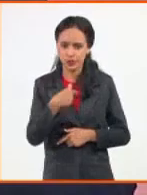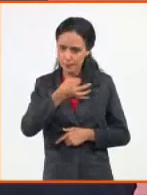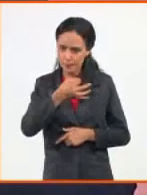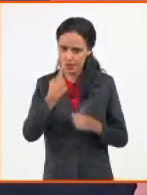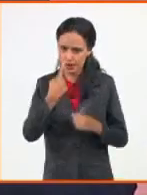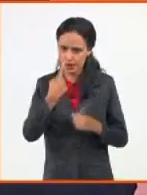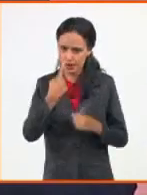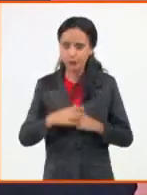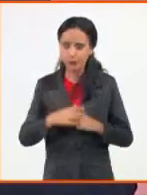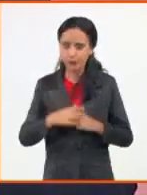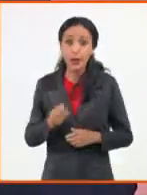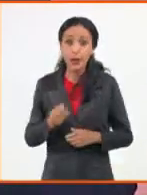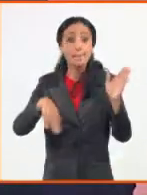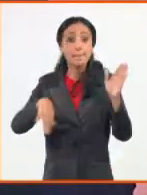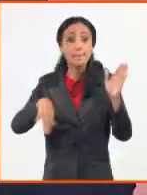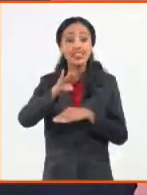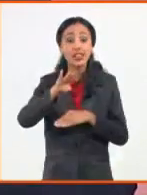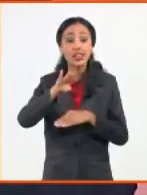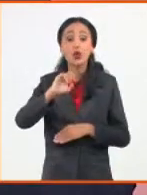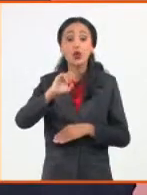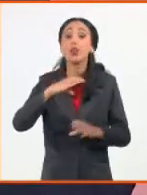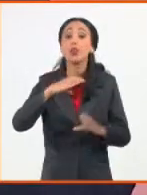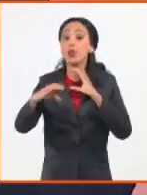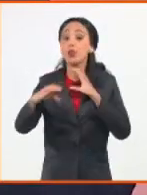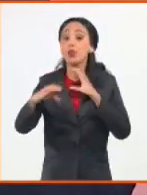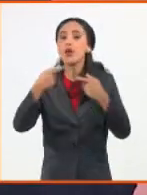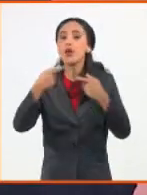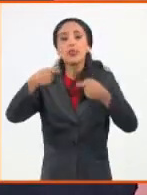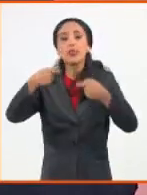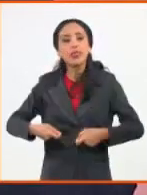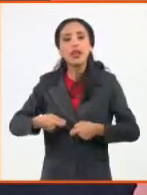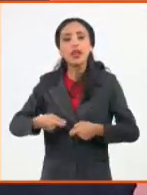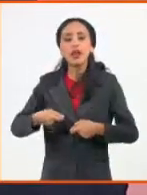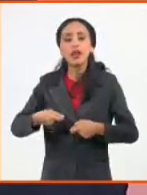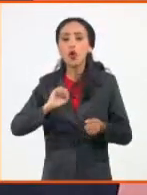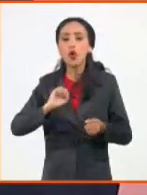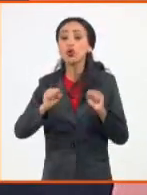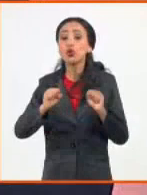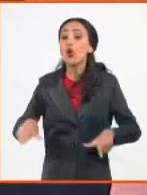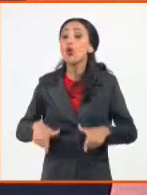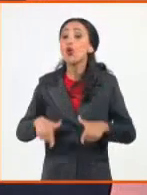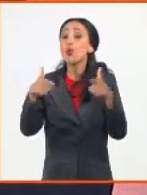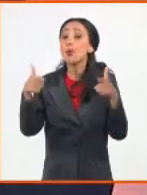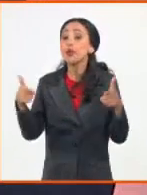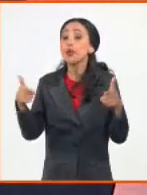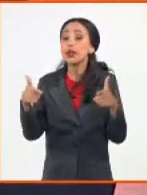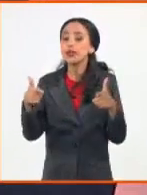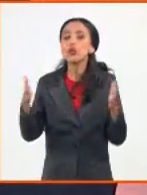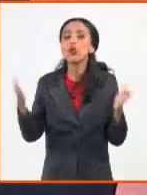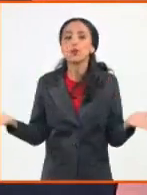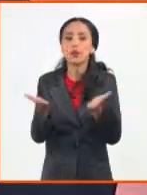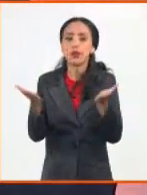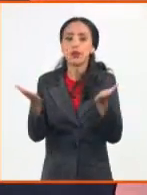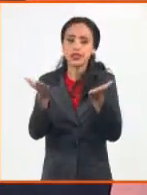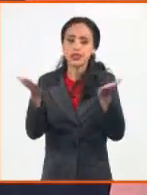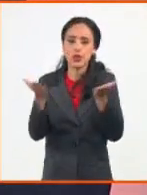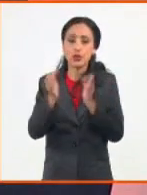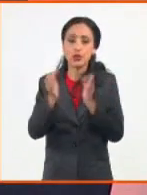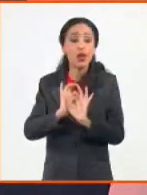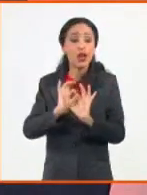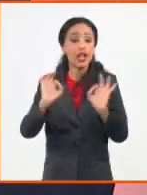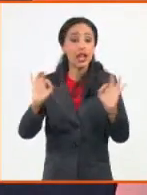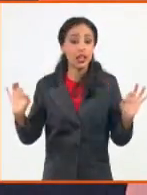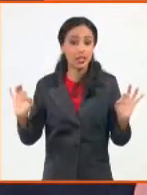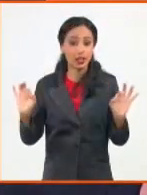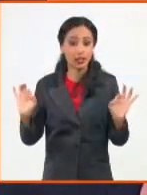comunicaciones tiene que velar por el cumplimiento y así lo debe exigir que las metas e indicadores de desarrollo y de calidad cumplir por los